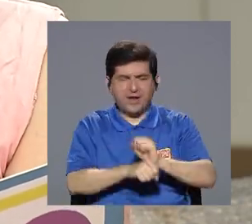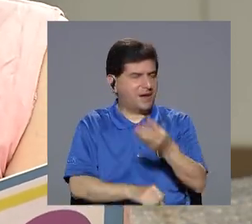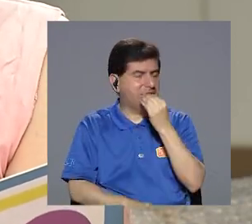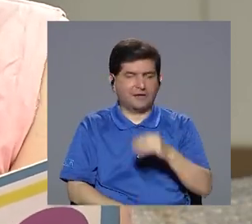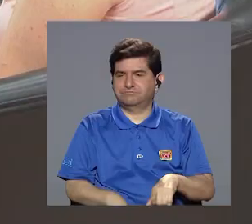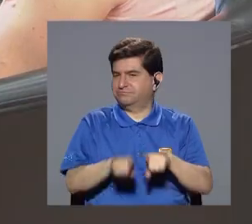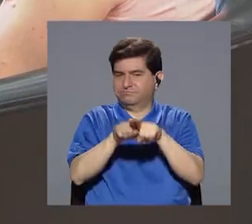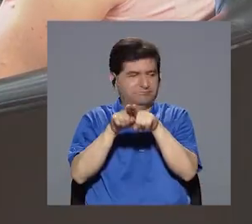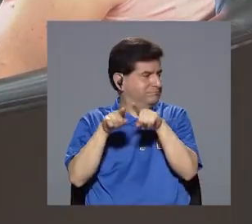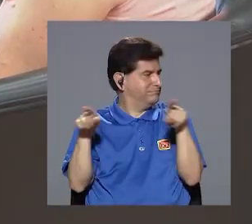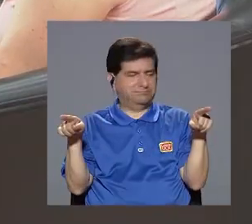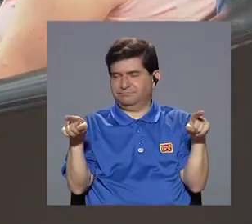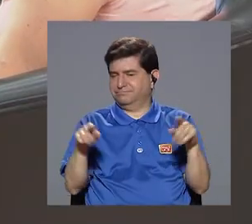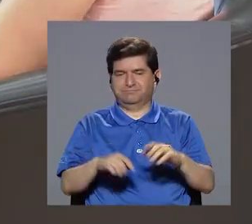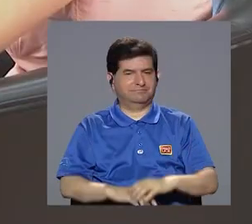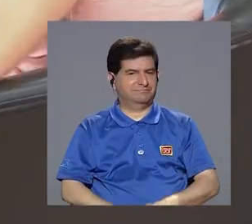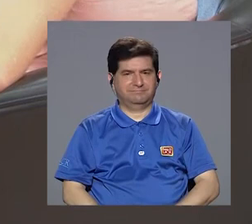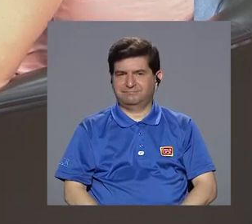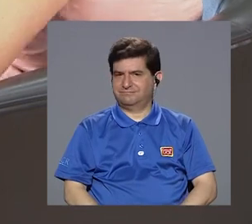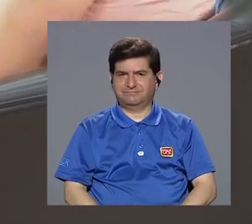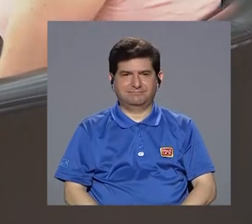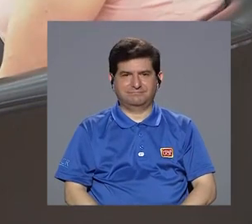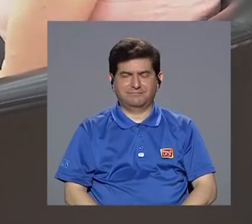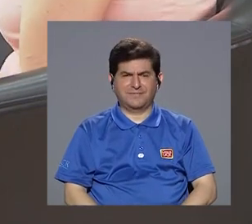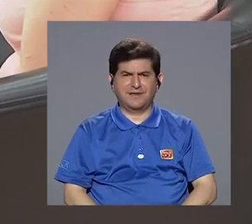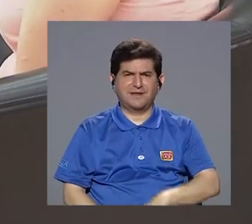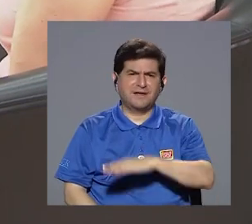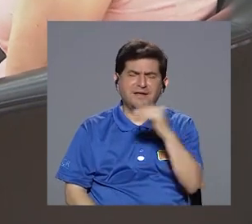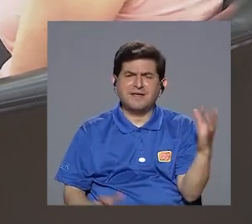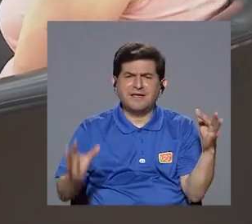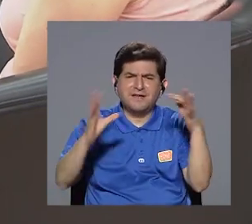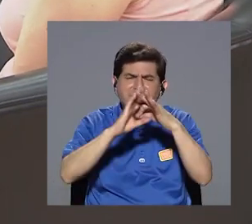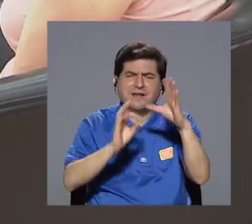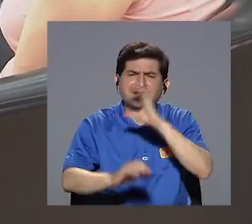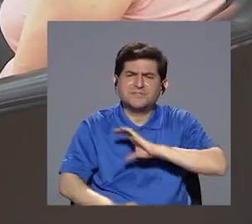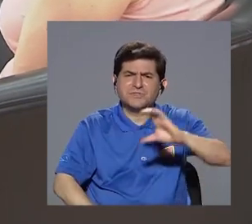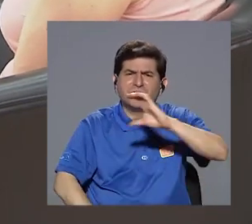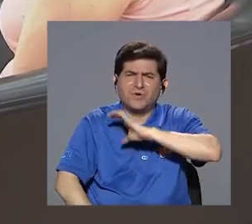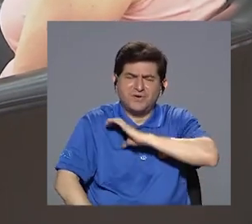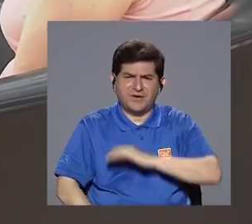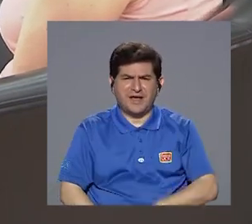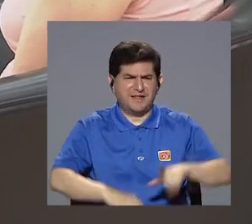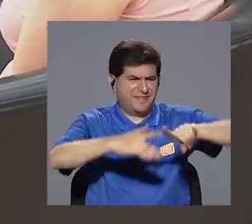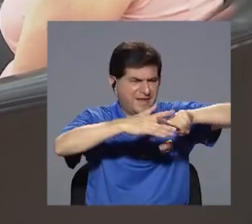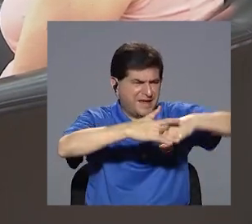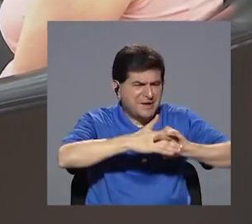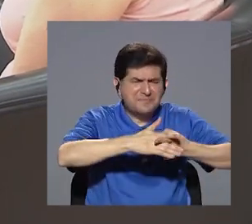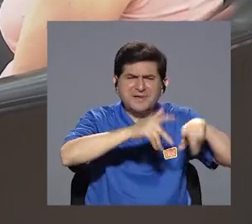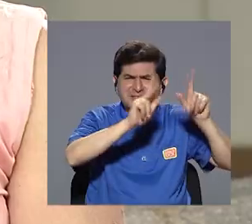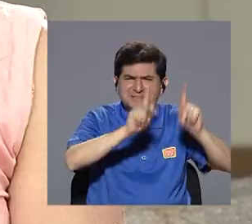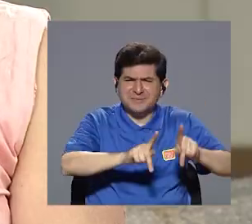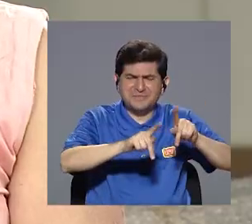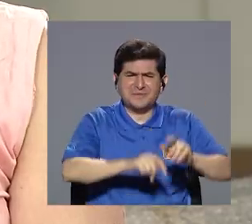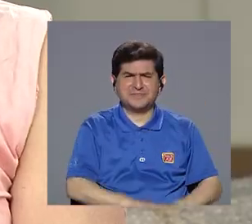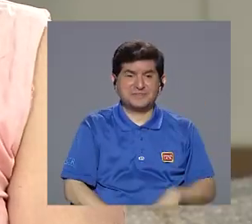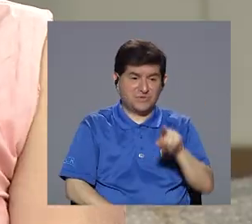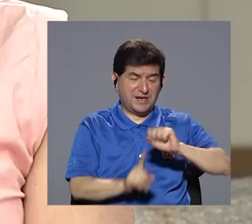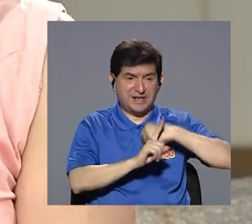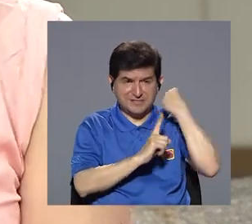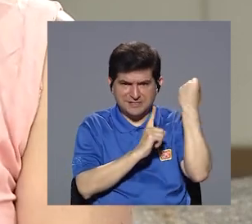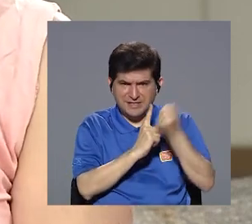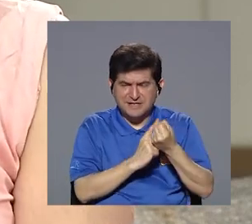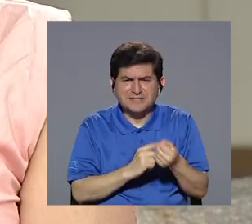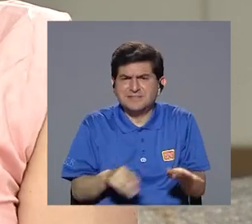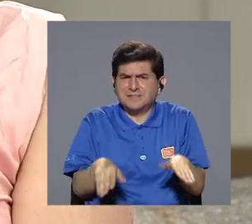tampoco. Tampoco, ¿Verdad? Exactamente. no. Y con respecto a las conductas, ¿qué conductas empiezan a tener las personas que